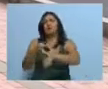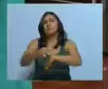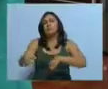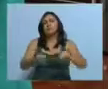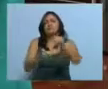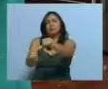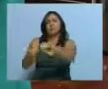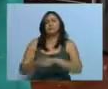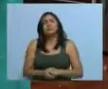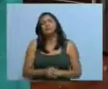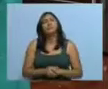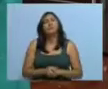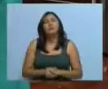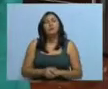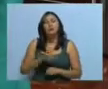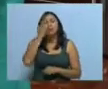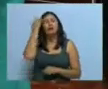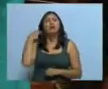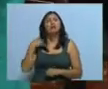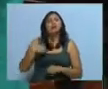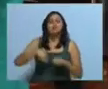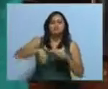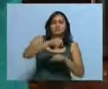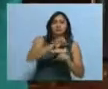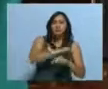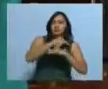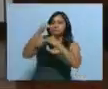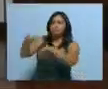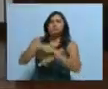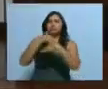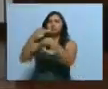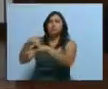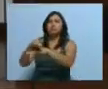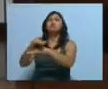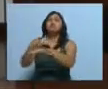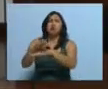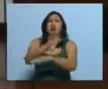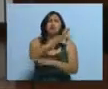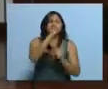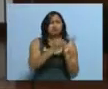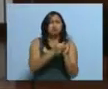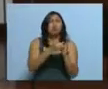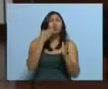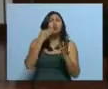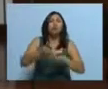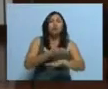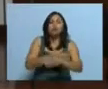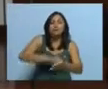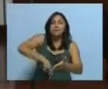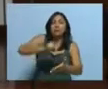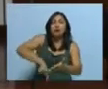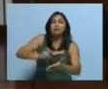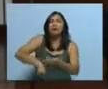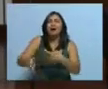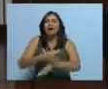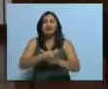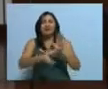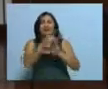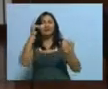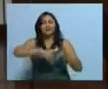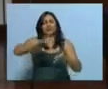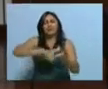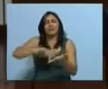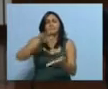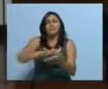de unificación. Una reliquidación que ya está aplicada desde el momento que quedó firmada la sentencia de unificación. Con